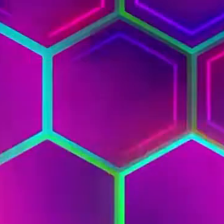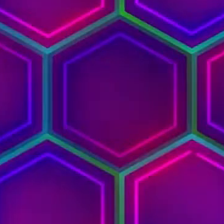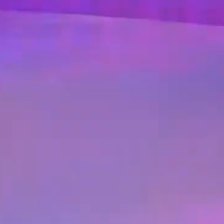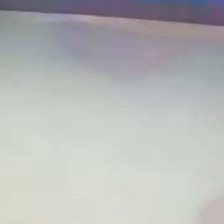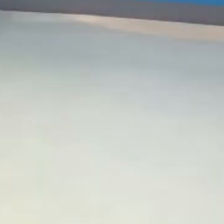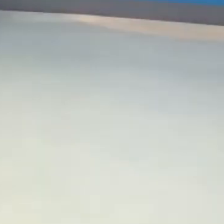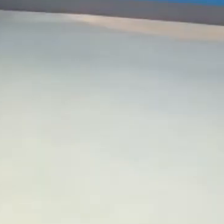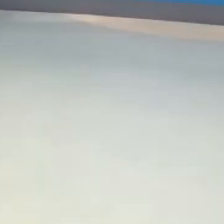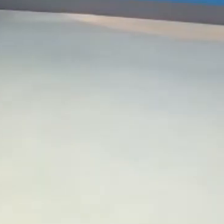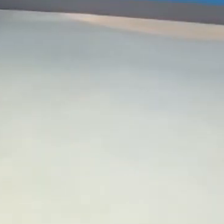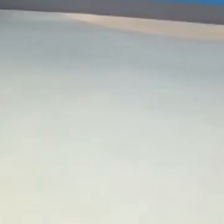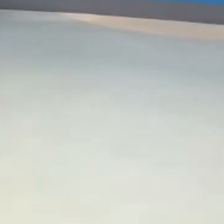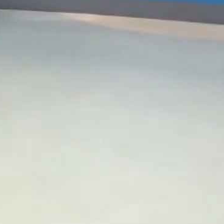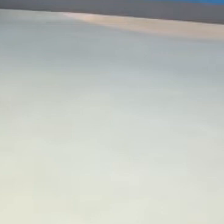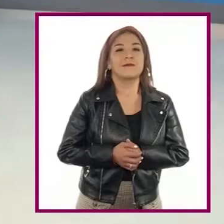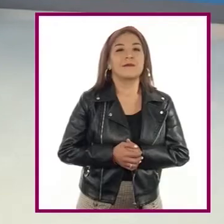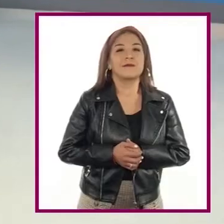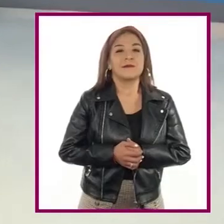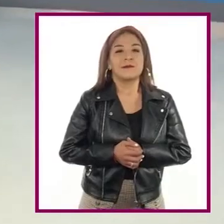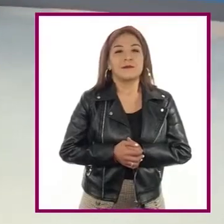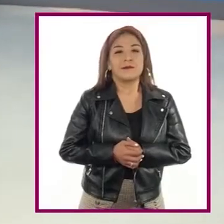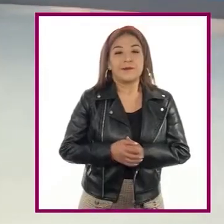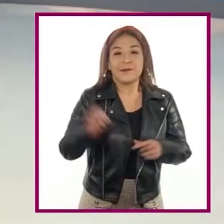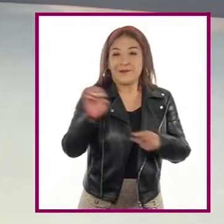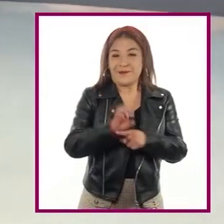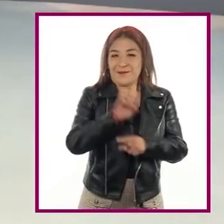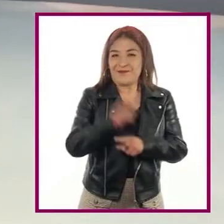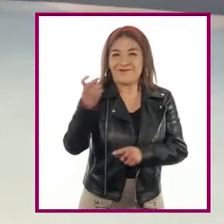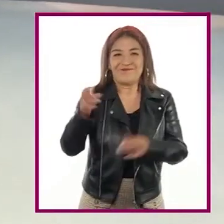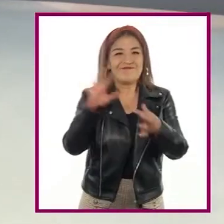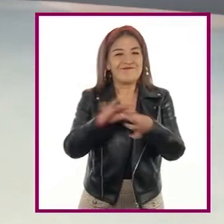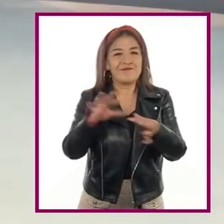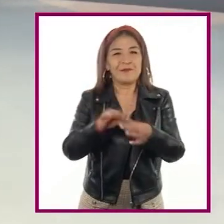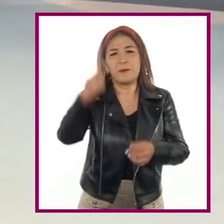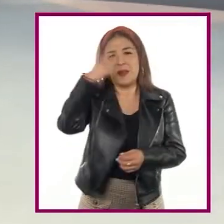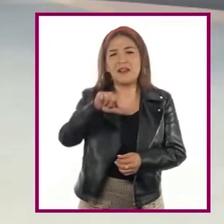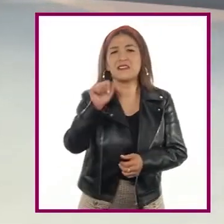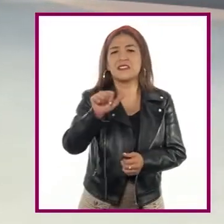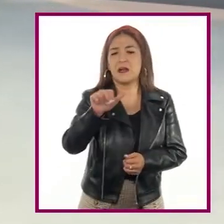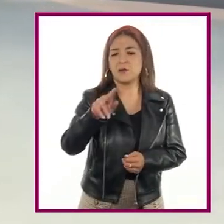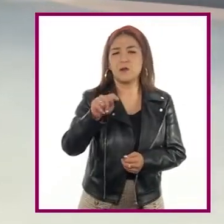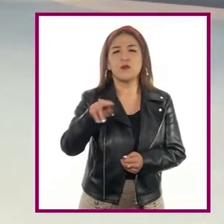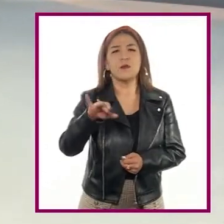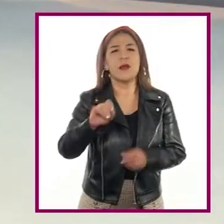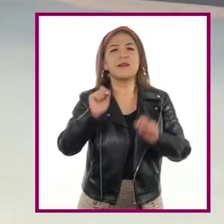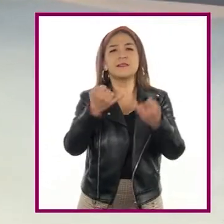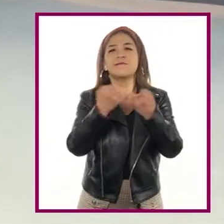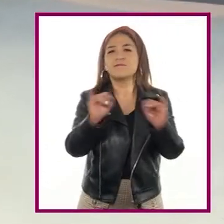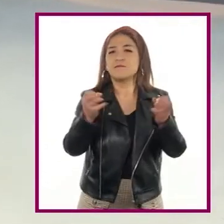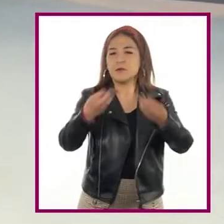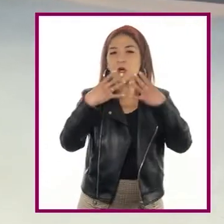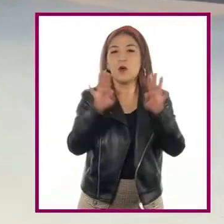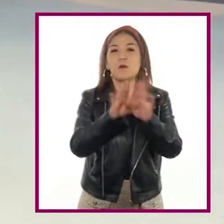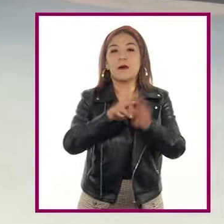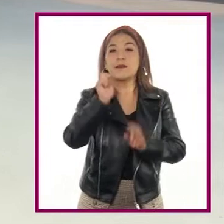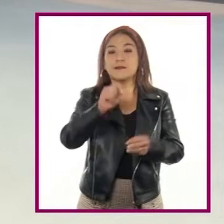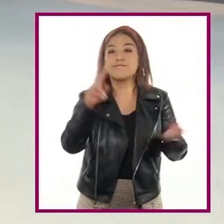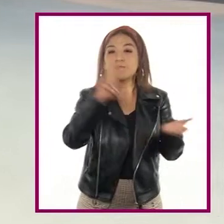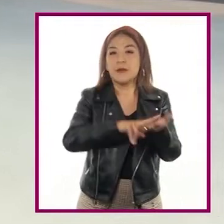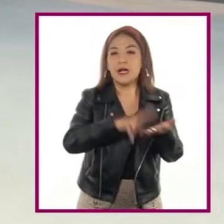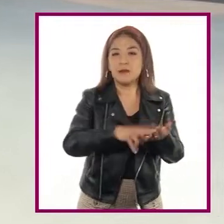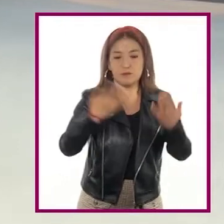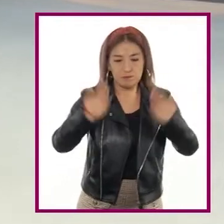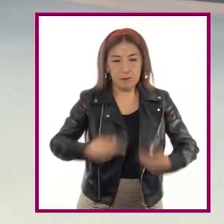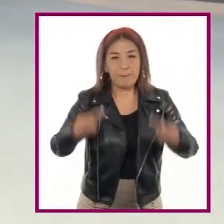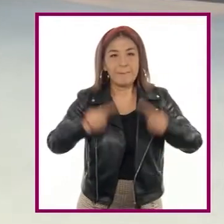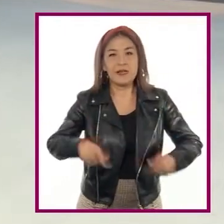cumplirse. Entonces, para concretar, la autonomía es una capacidad que involucra los valores éticos para la toma